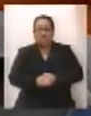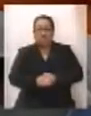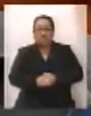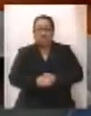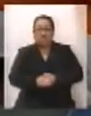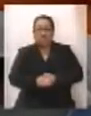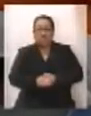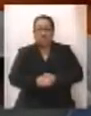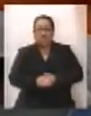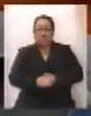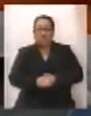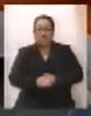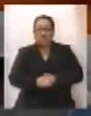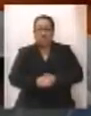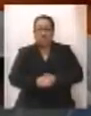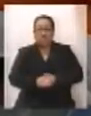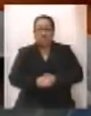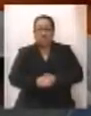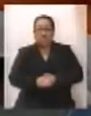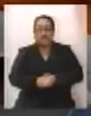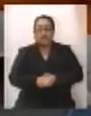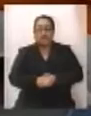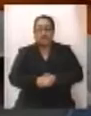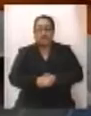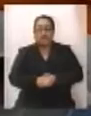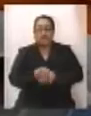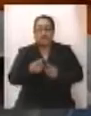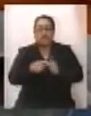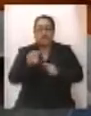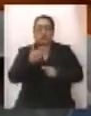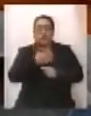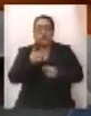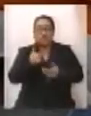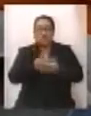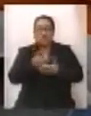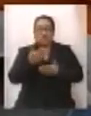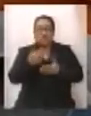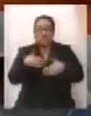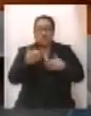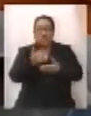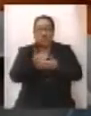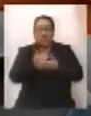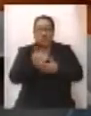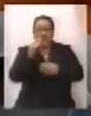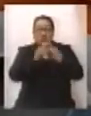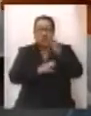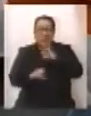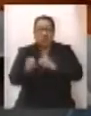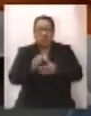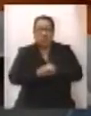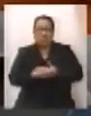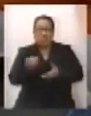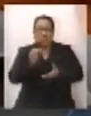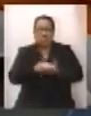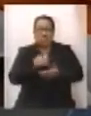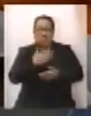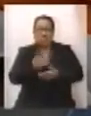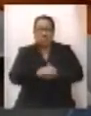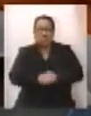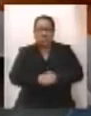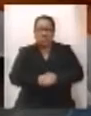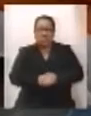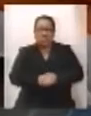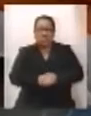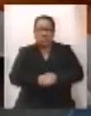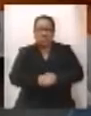Entonces, presidenta, yo quisiera hacer una propuesta que pudiera ayudar a buscar mayor beneficio y